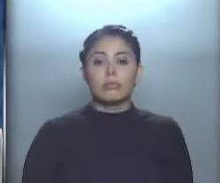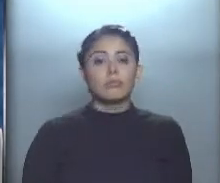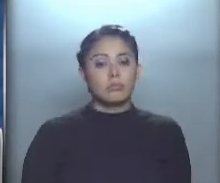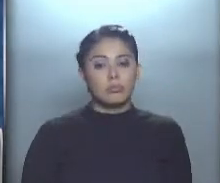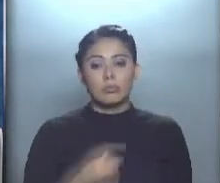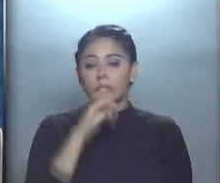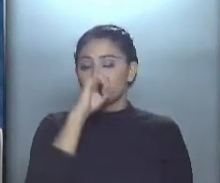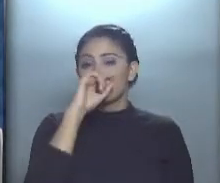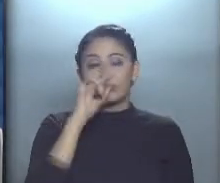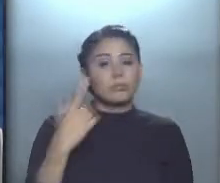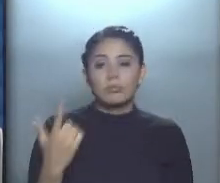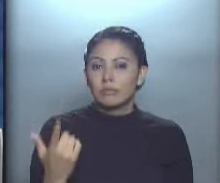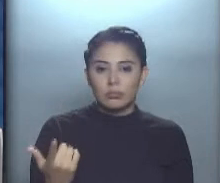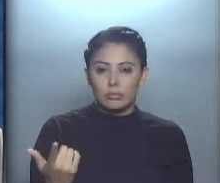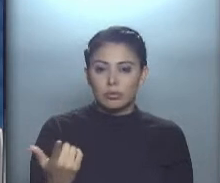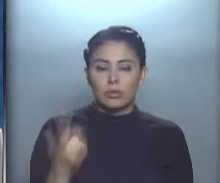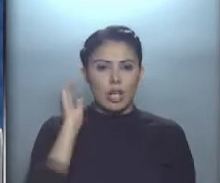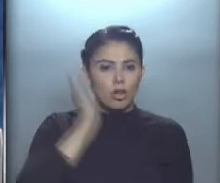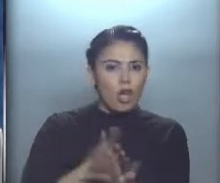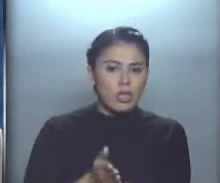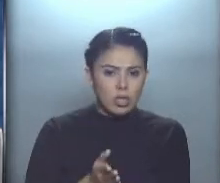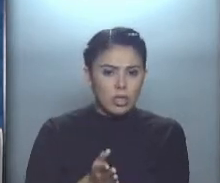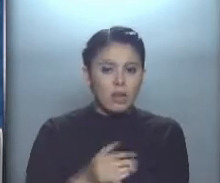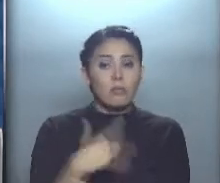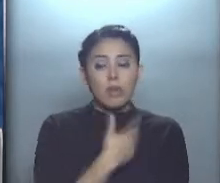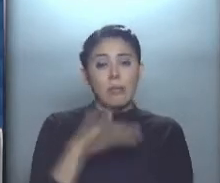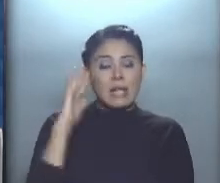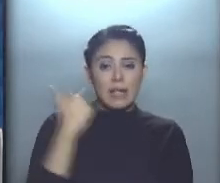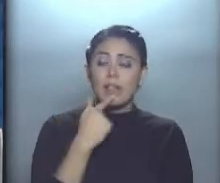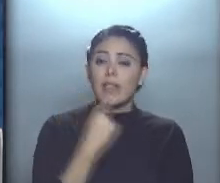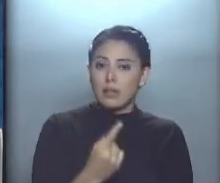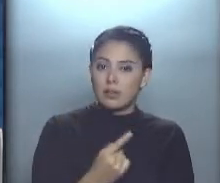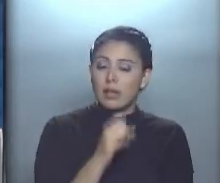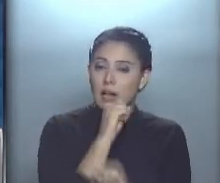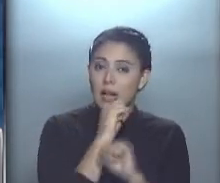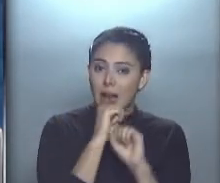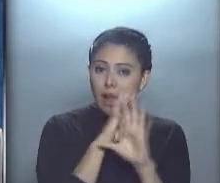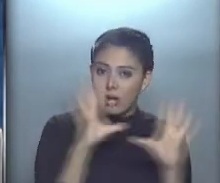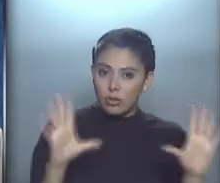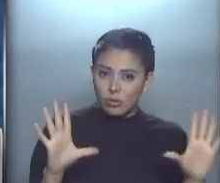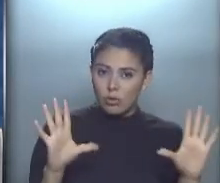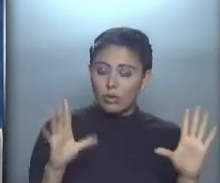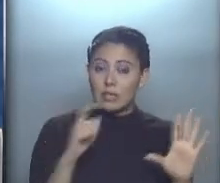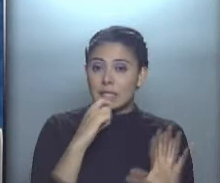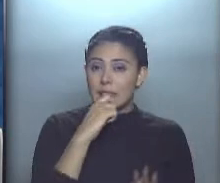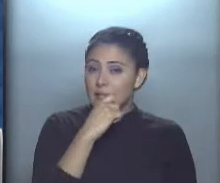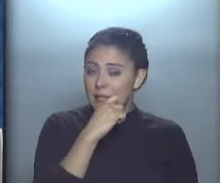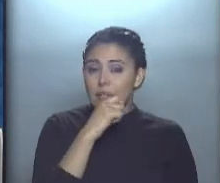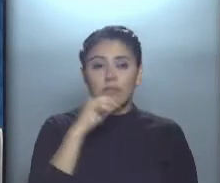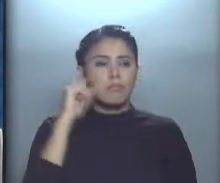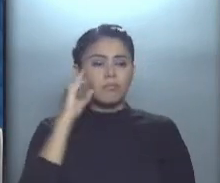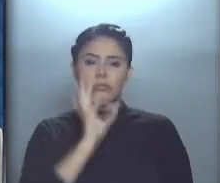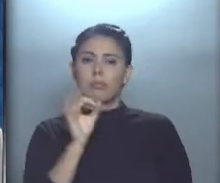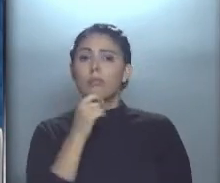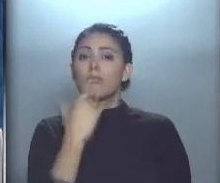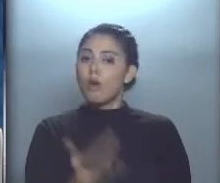No registra ningún tipo de condena. La Presidenta de la Nación ha ratificado claramente que, frente a observaciones,